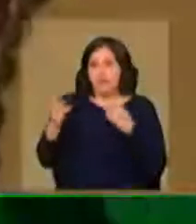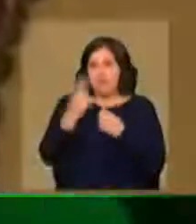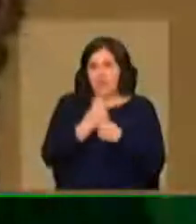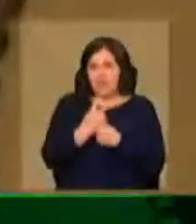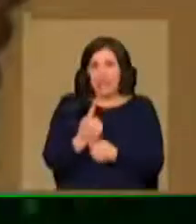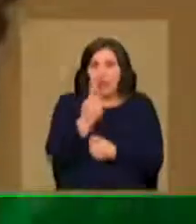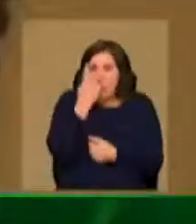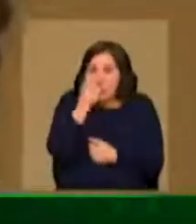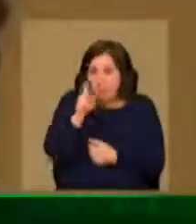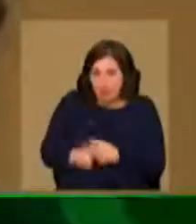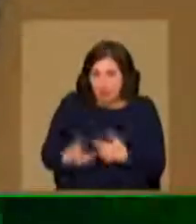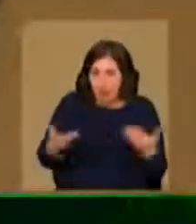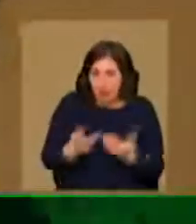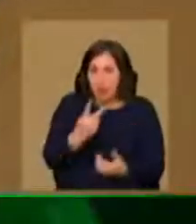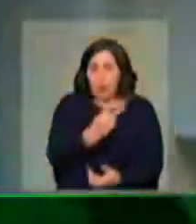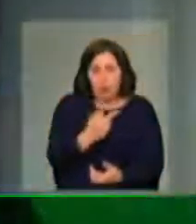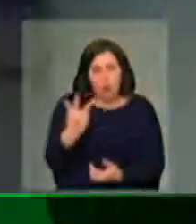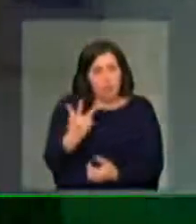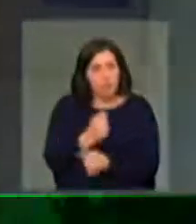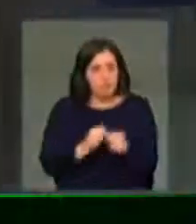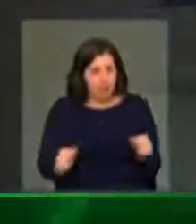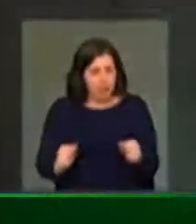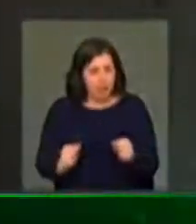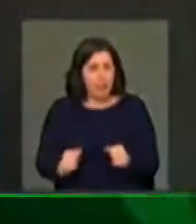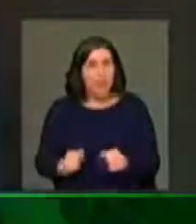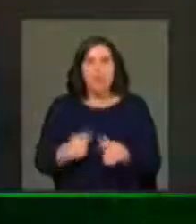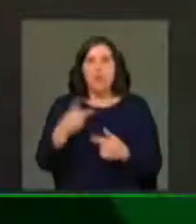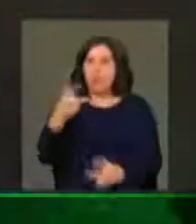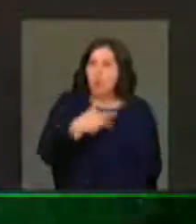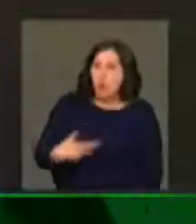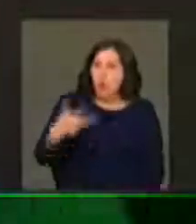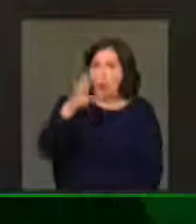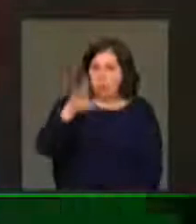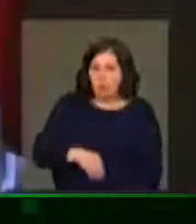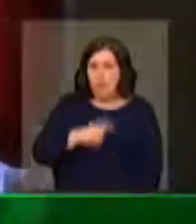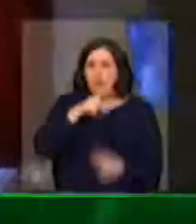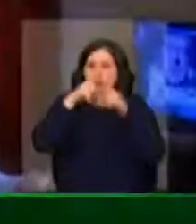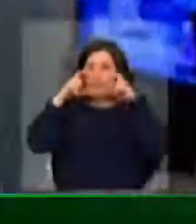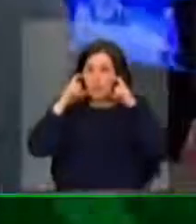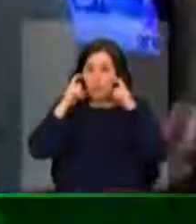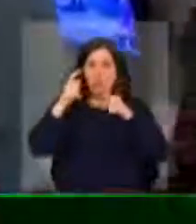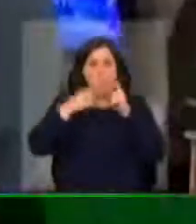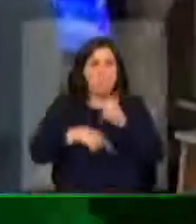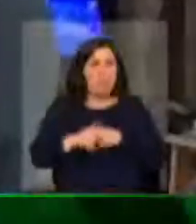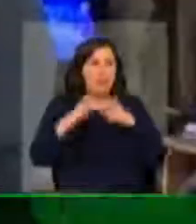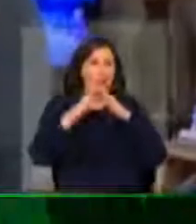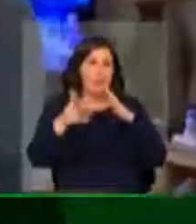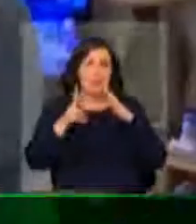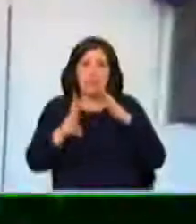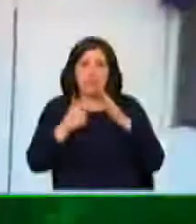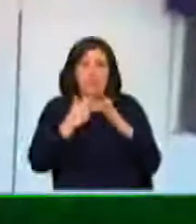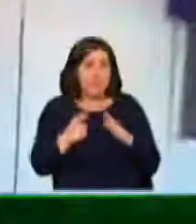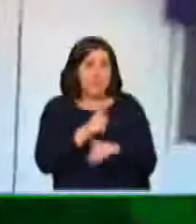ahora pueden estar dos o tres. El visitante y el residente deben usar tapabocas. Sin embargo, los residenciales sostienen que no se